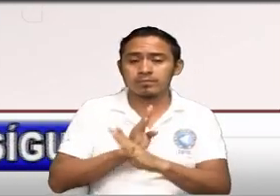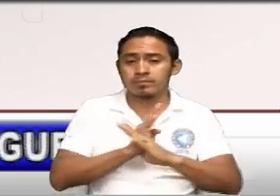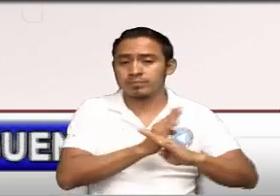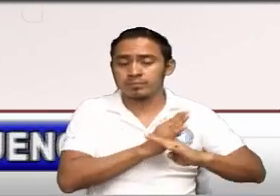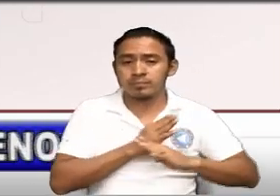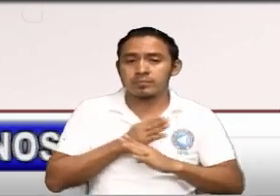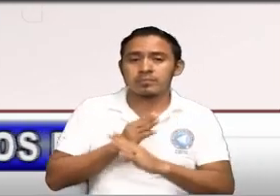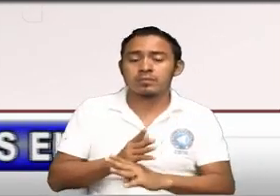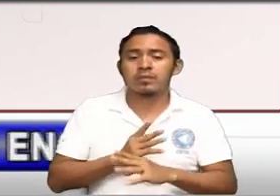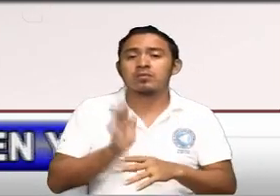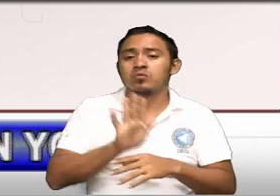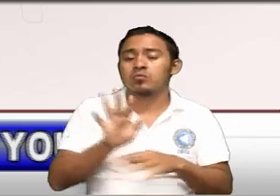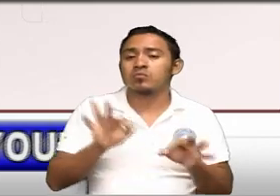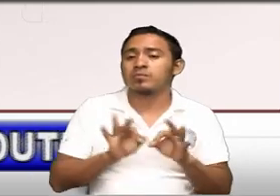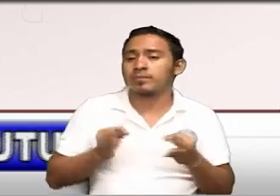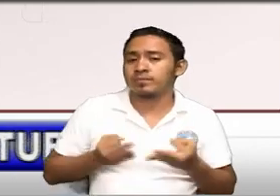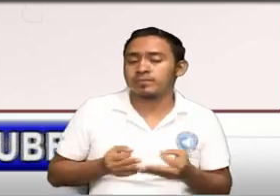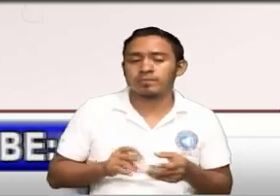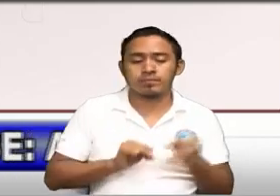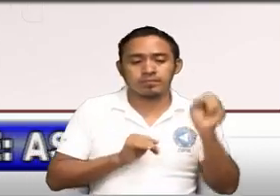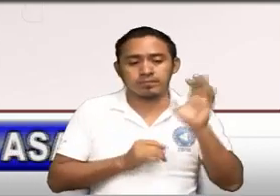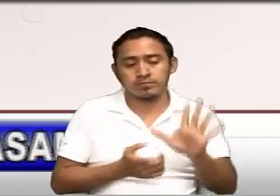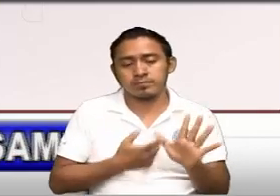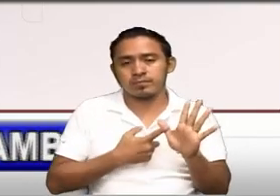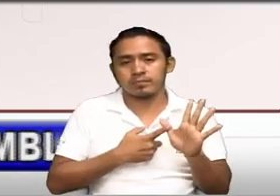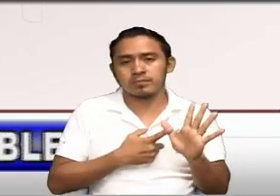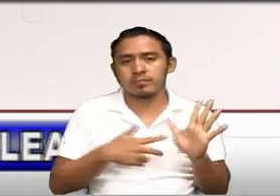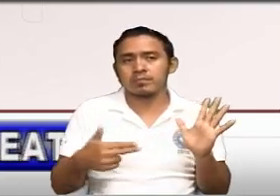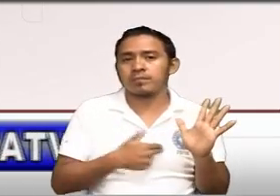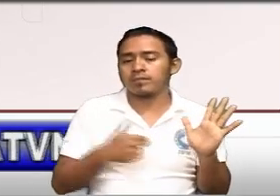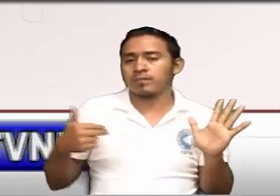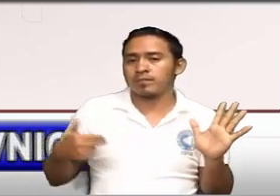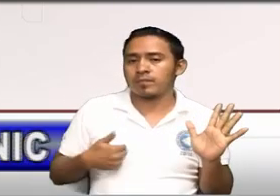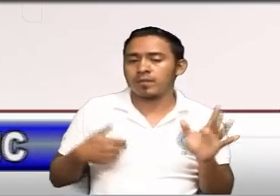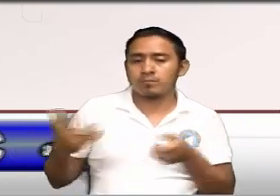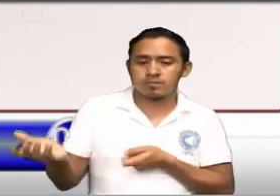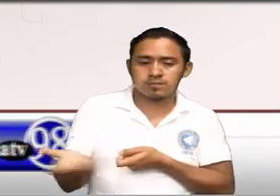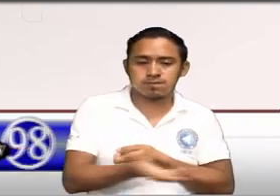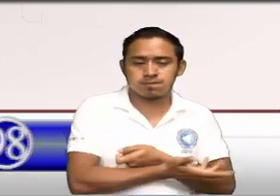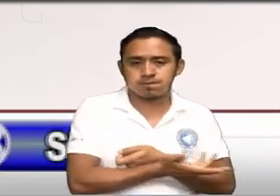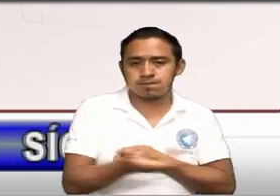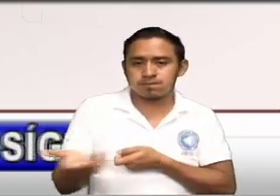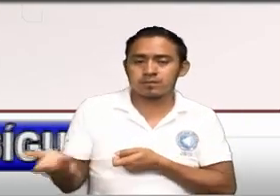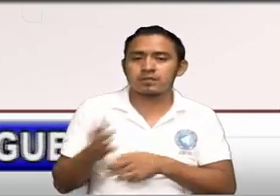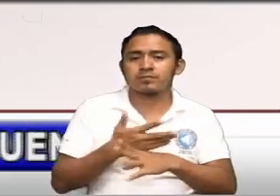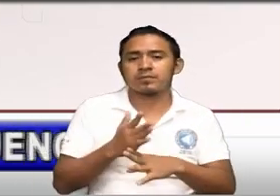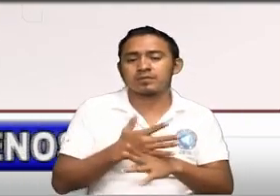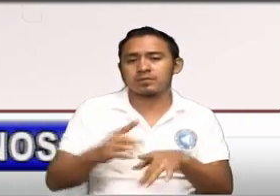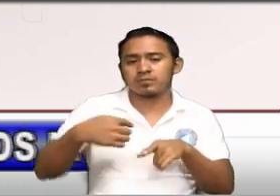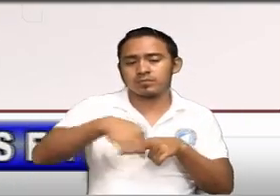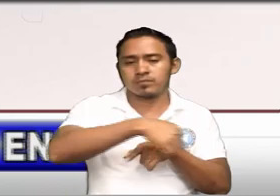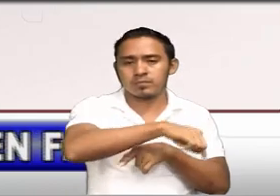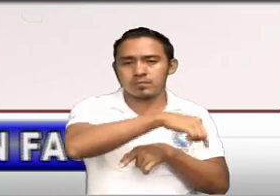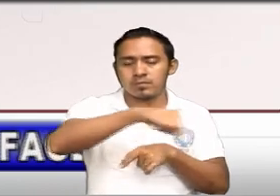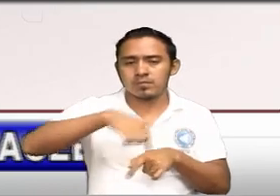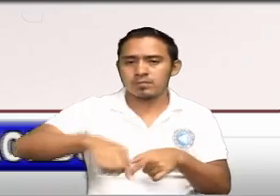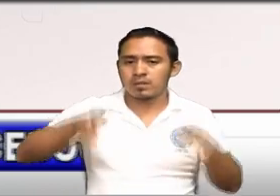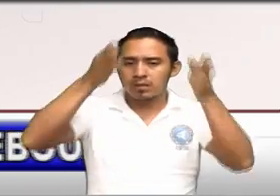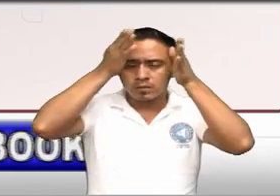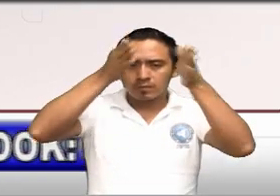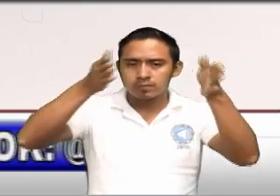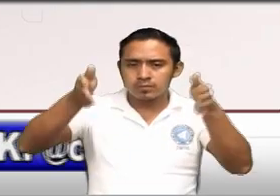para sus familias. Quinto, realizar la fumigación en los municipios de mayor